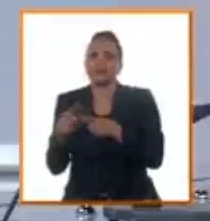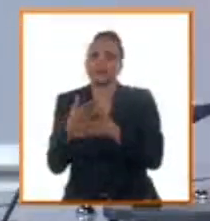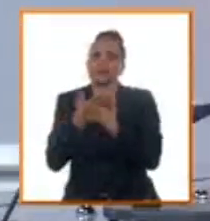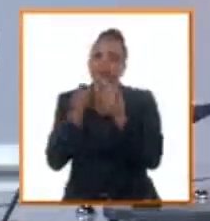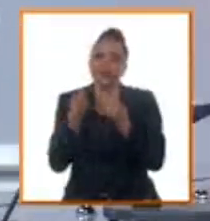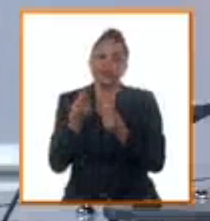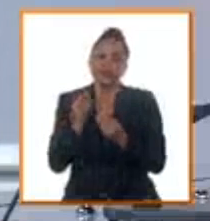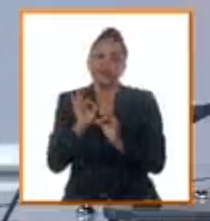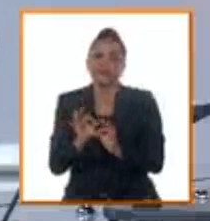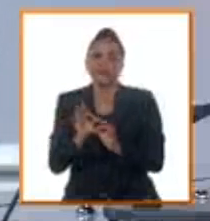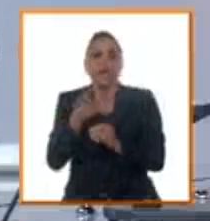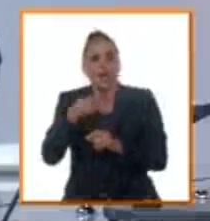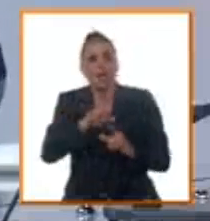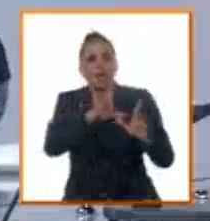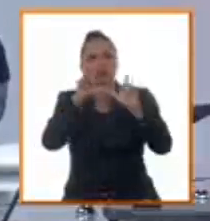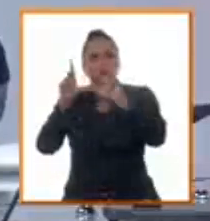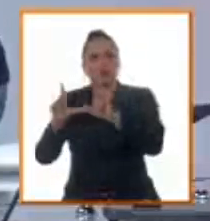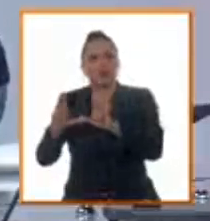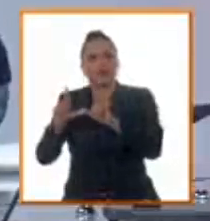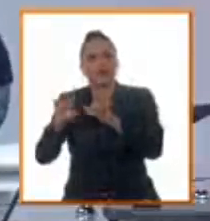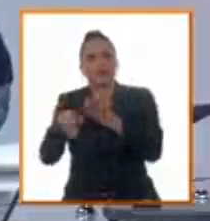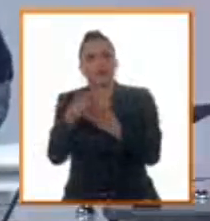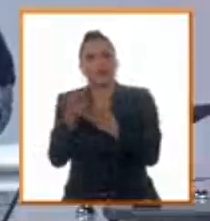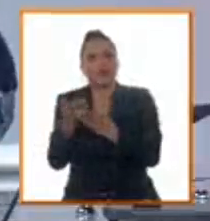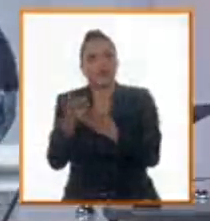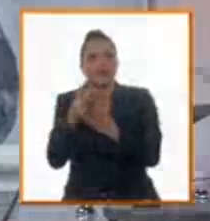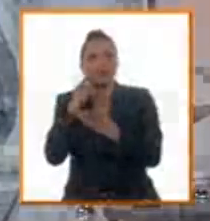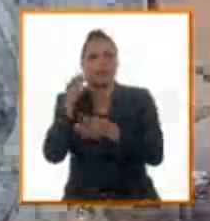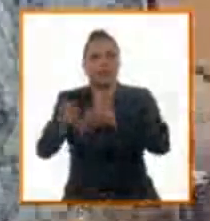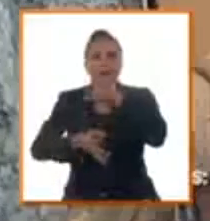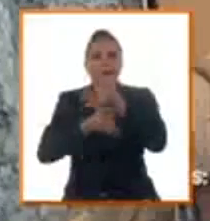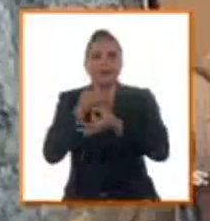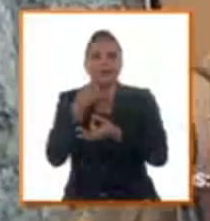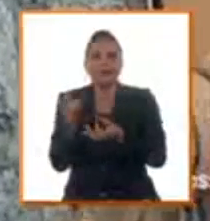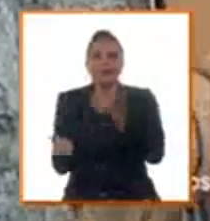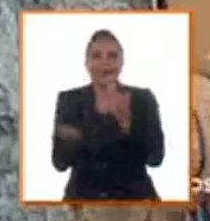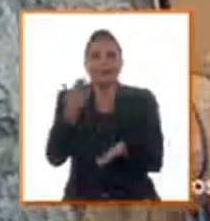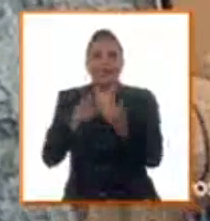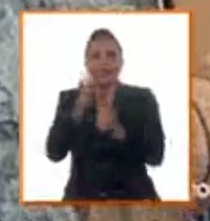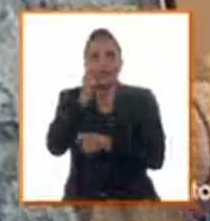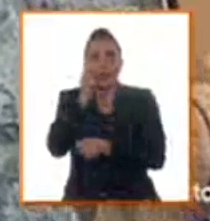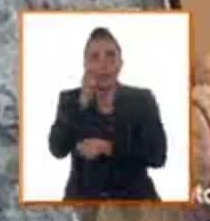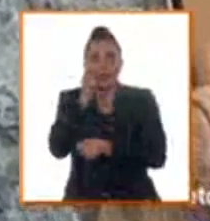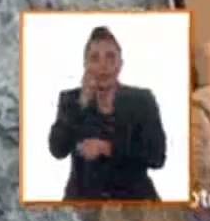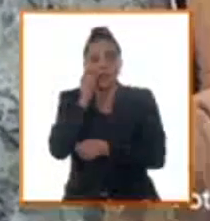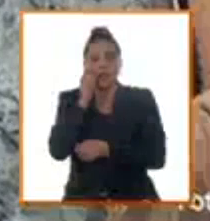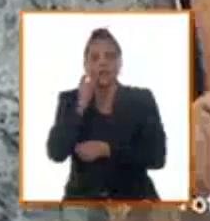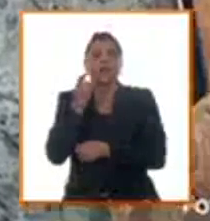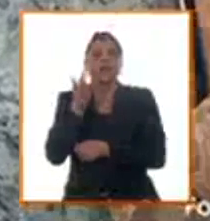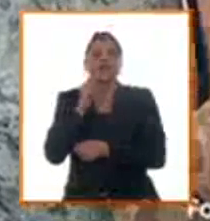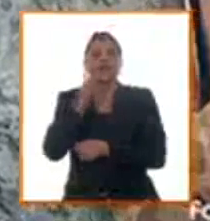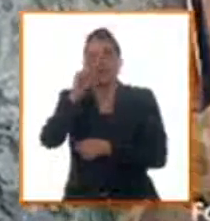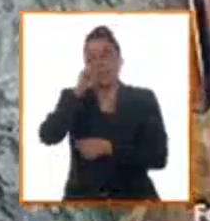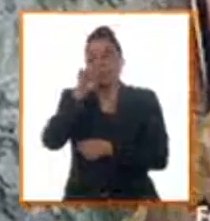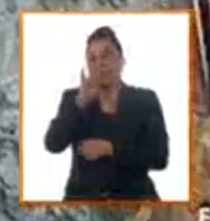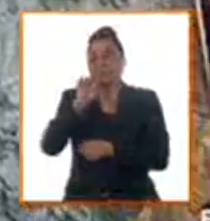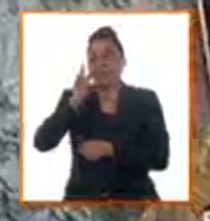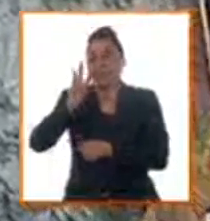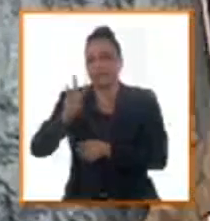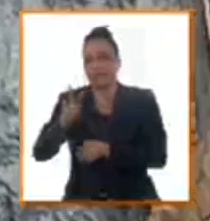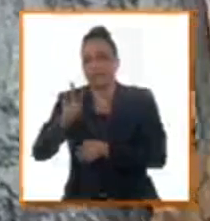con las imágenes del día que tienen que ver con el rescate de Fernando Herrera Ramírez, de 63 años de